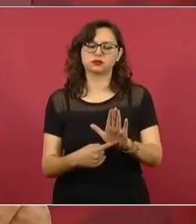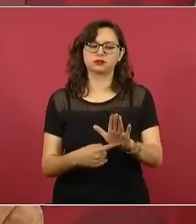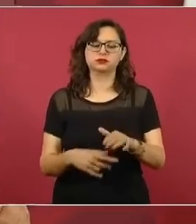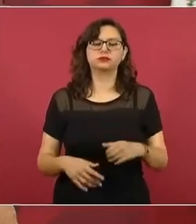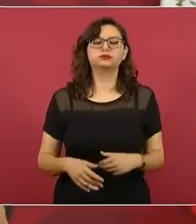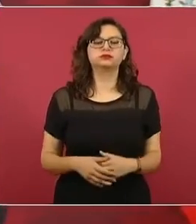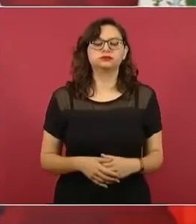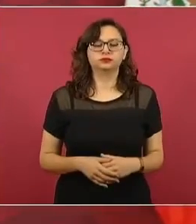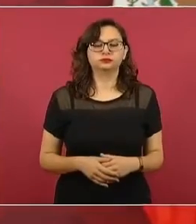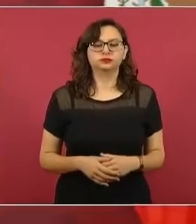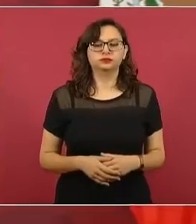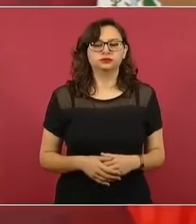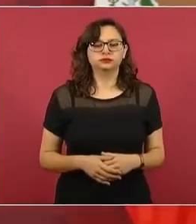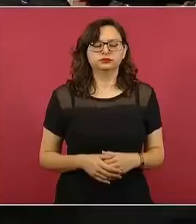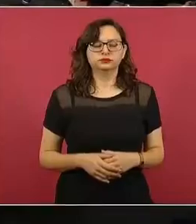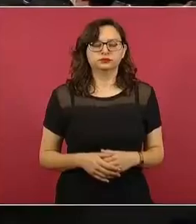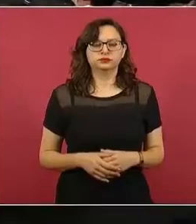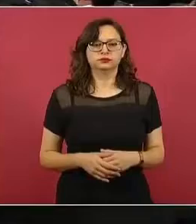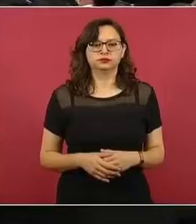Ahora